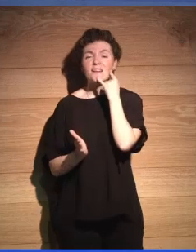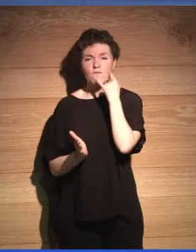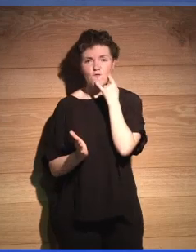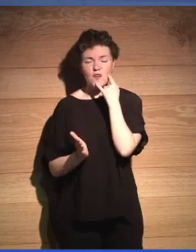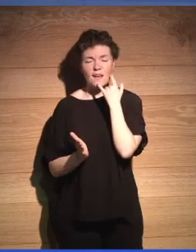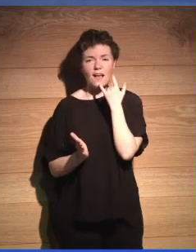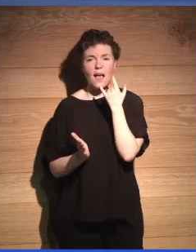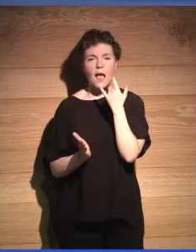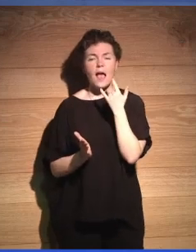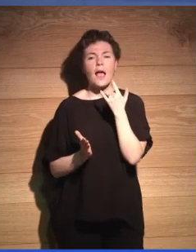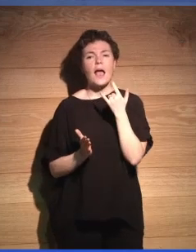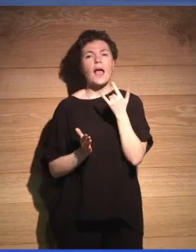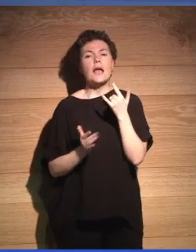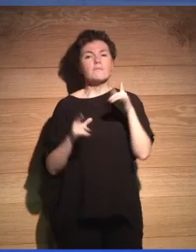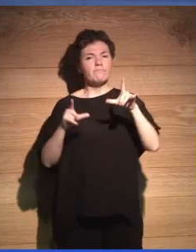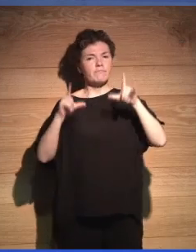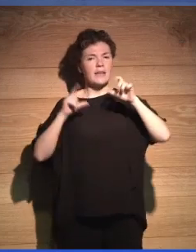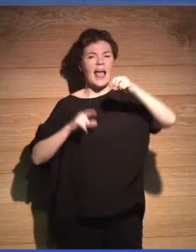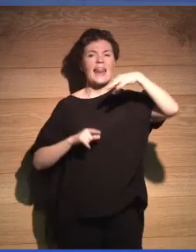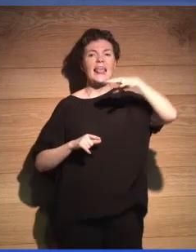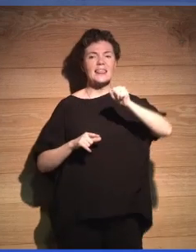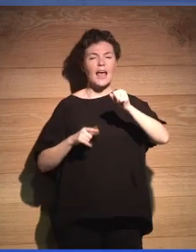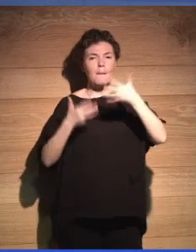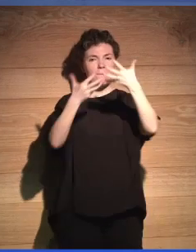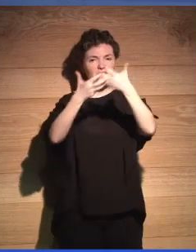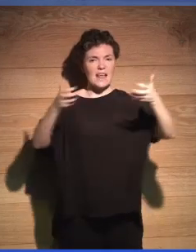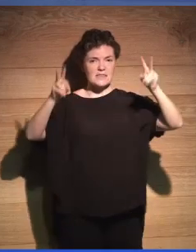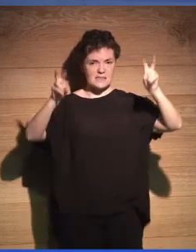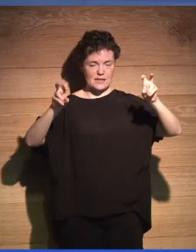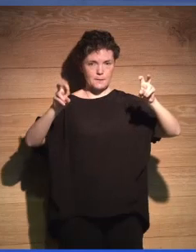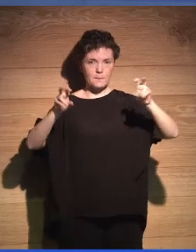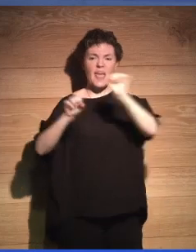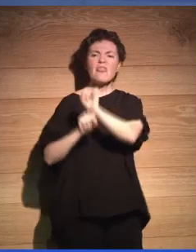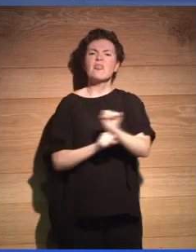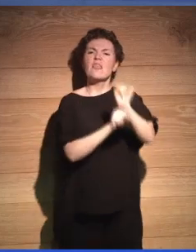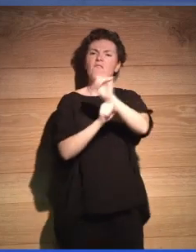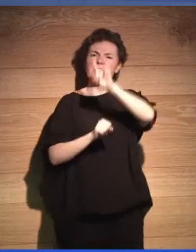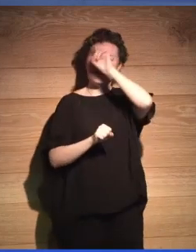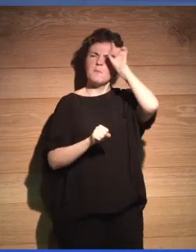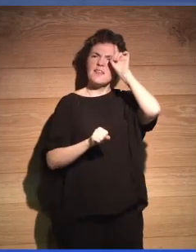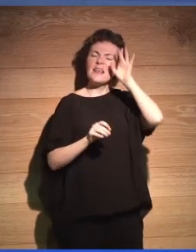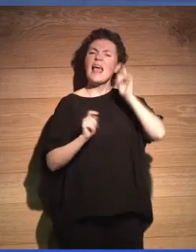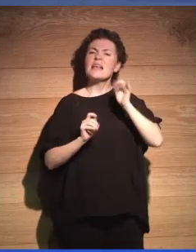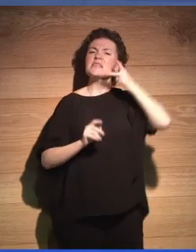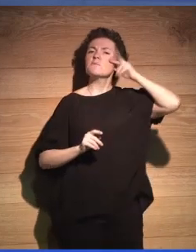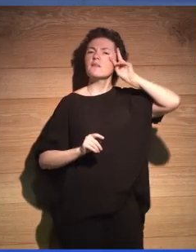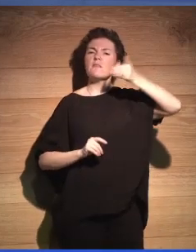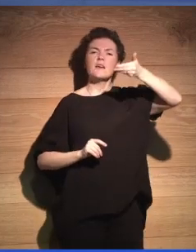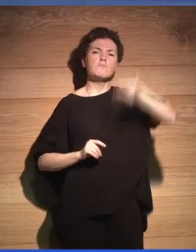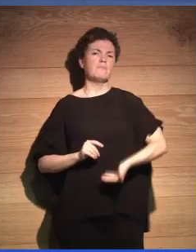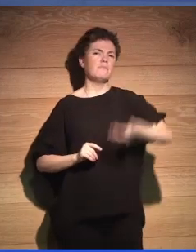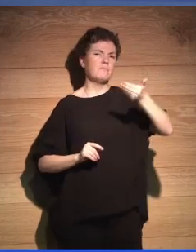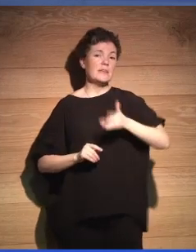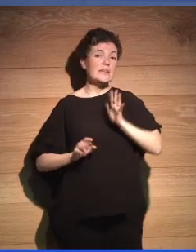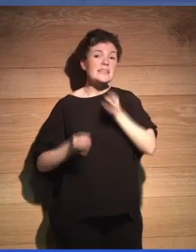de la protagonista Anita estas palabras, y cito: «La defensa de Madrid es la experiencia más importante,